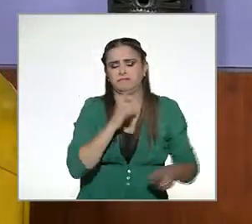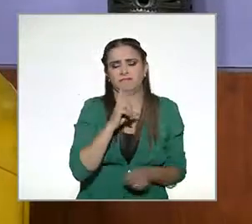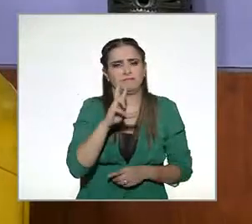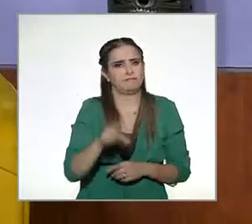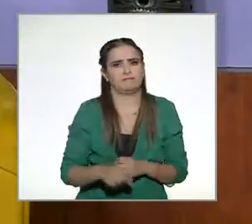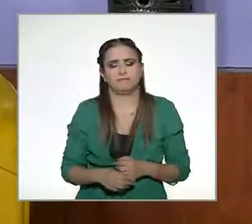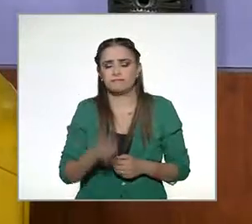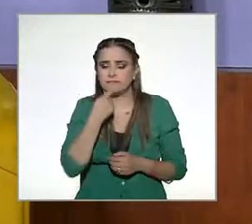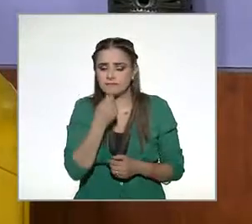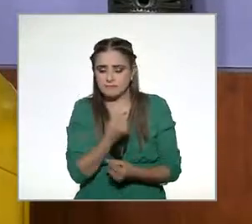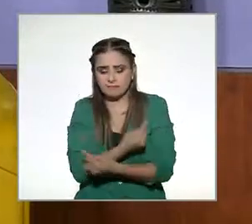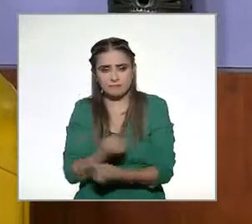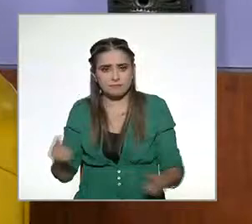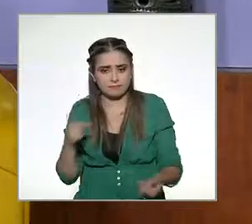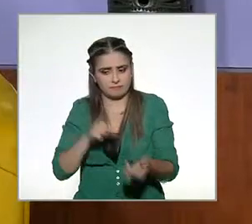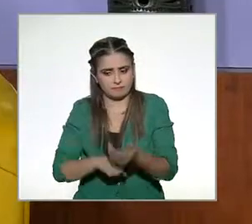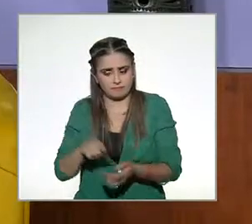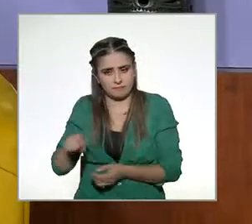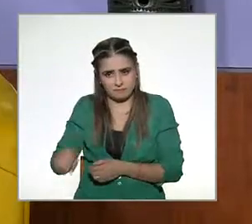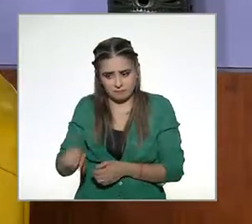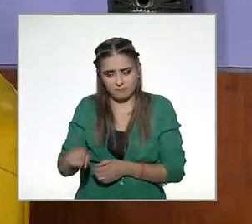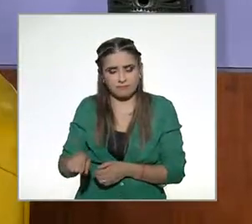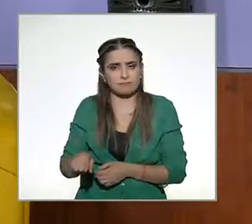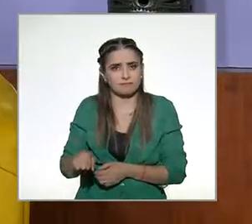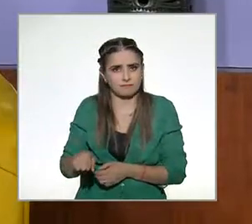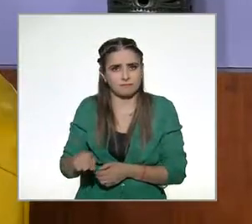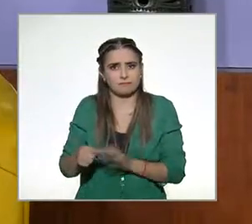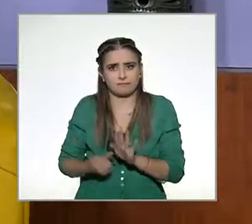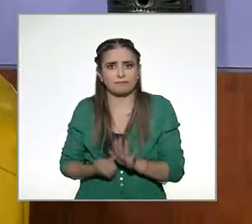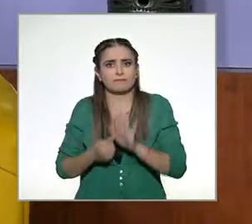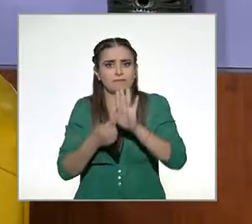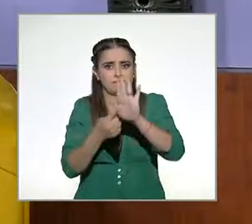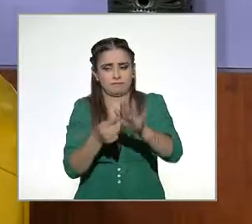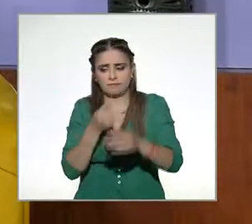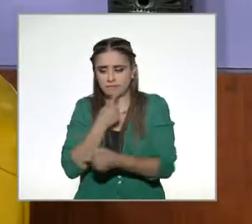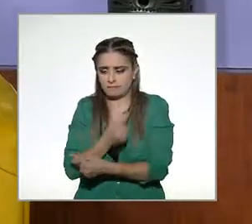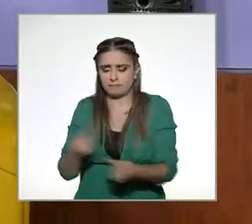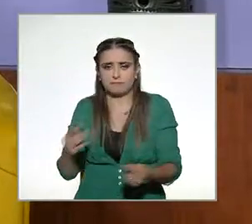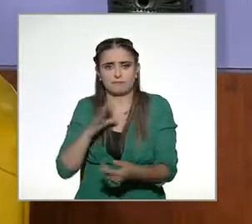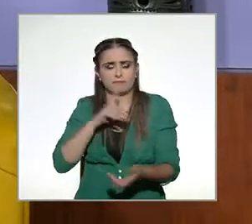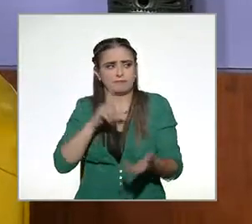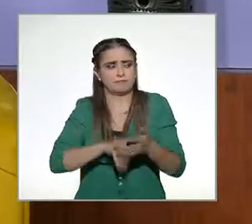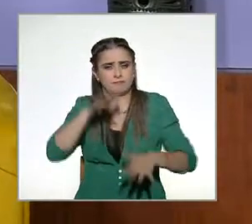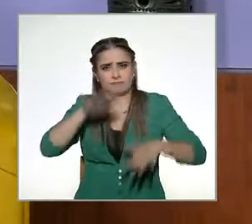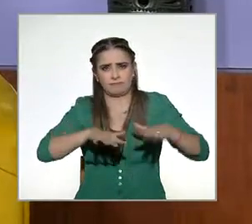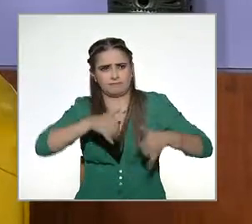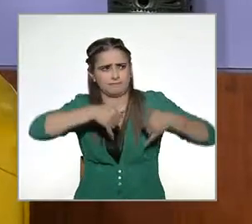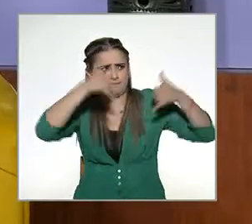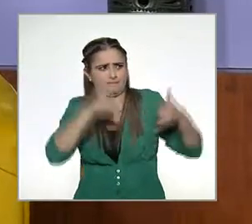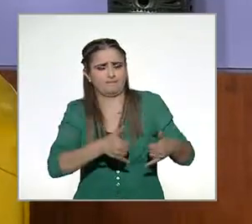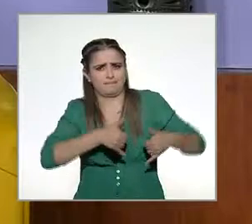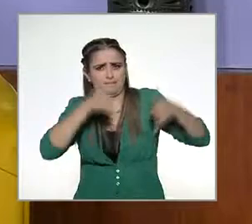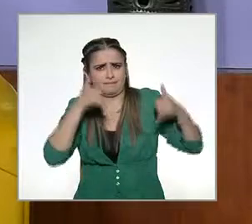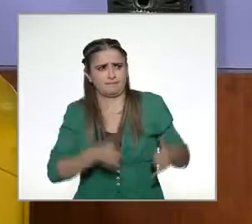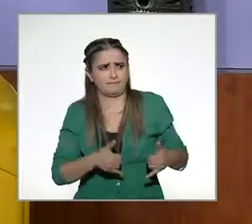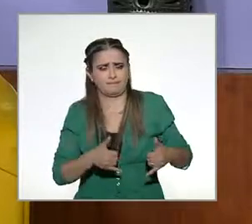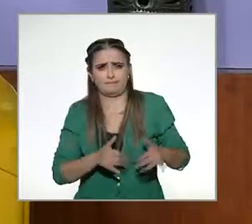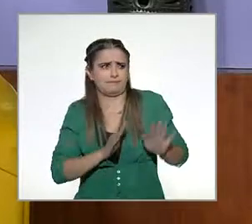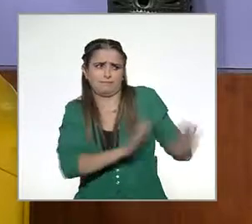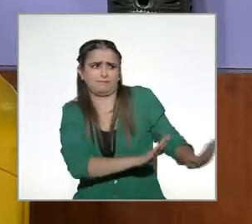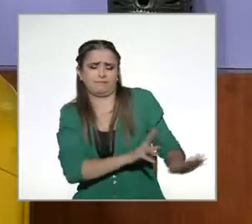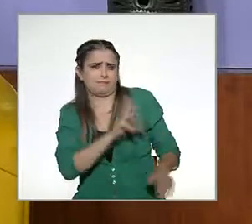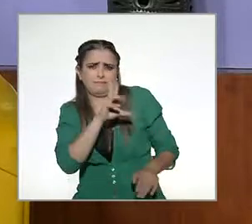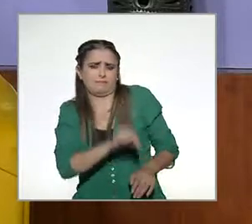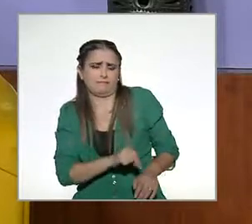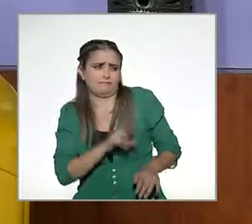Un niño, los niños nos lo demuestran. Yo creo que los niños nos demuestran que hay una resistencia inherente a la constitución humana, decir no